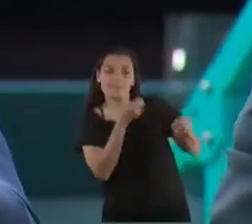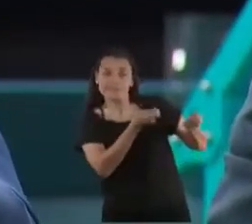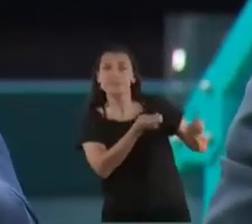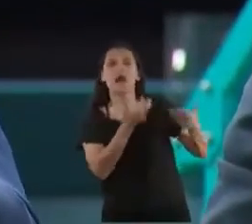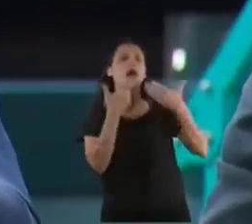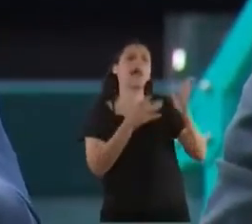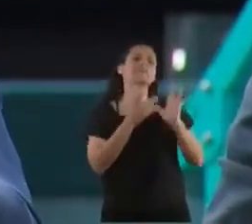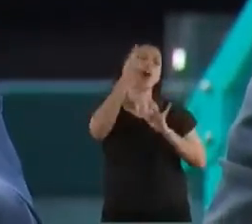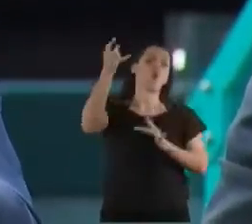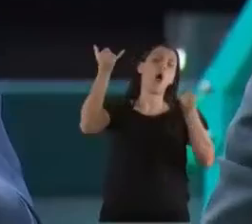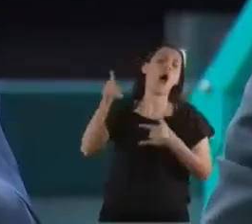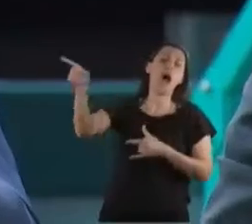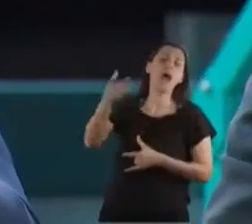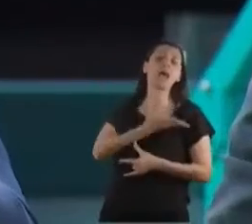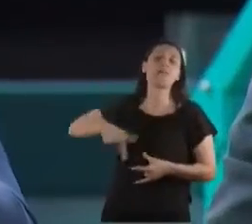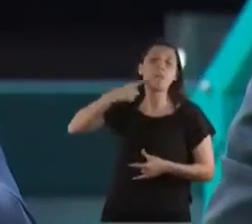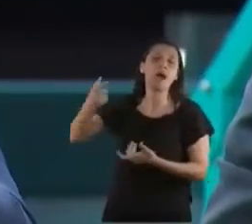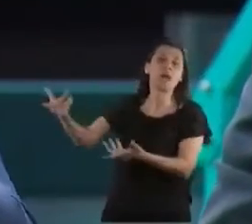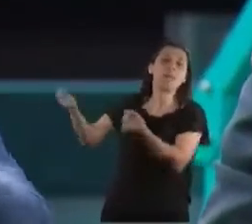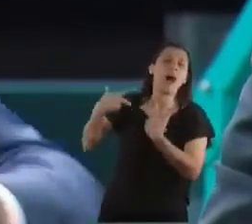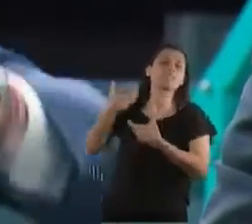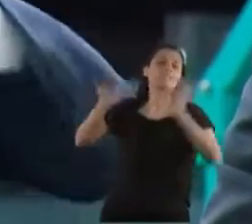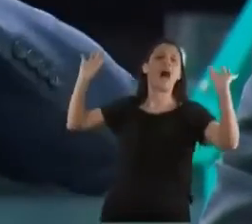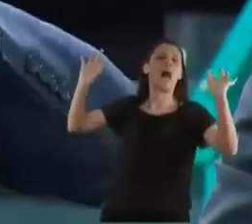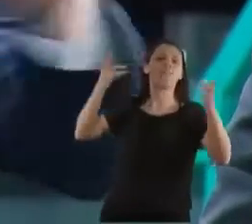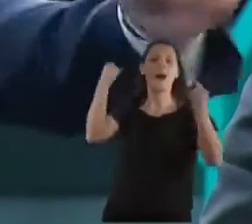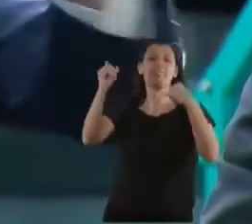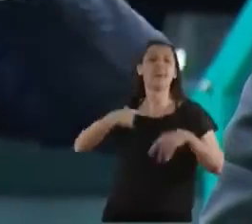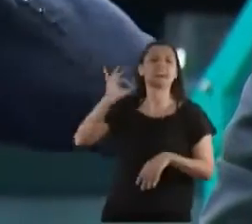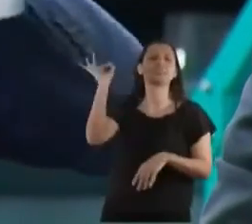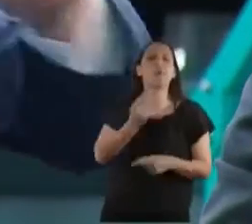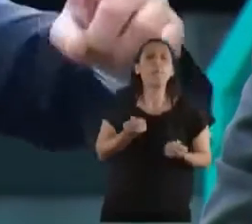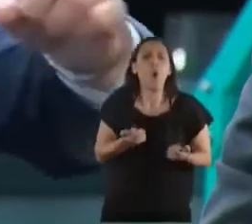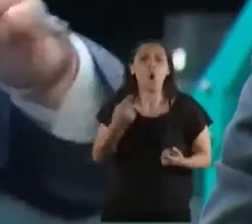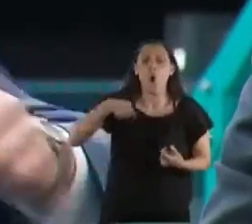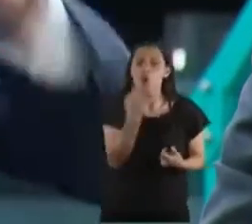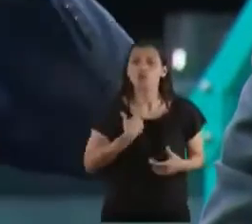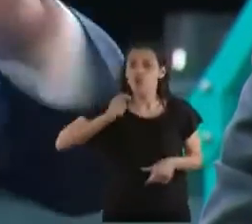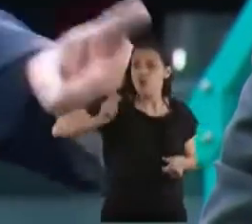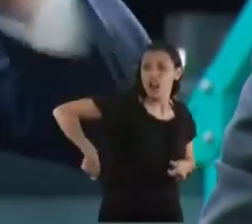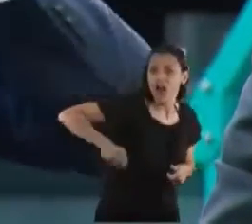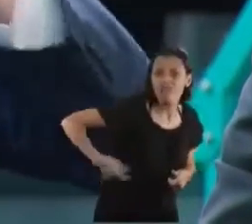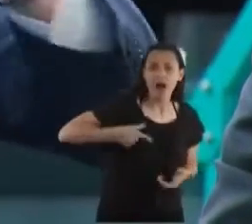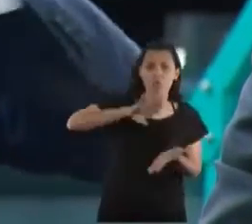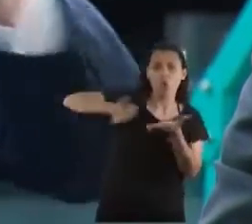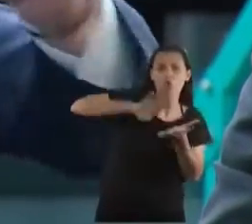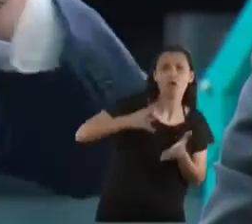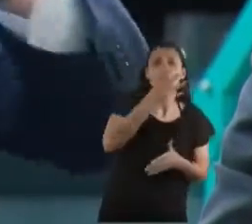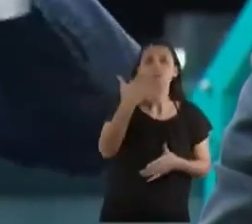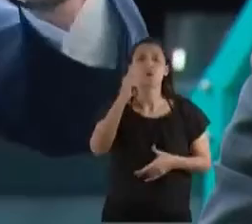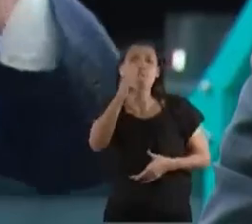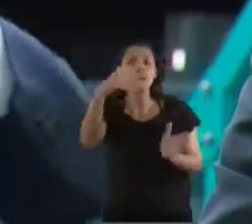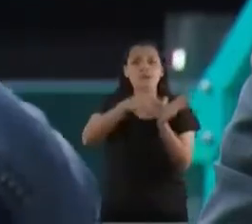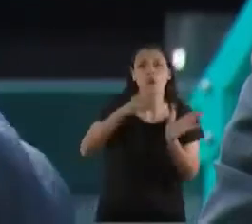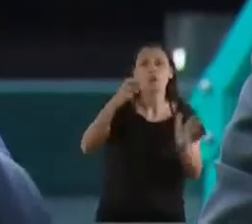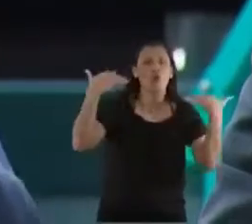fondo, porque el fondo nos va a prestar a menor tasa, y nos entregaron maniatados con una deuda de 45 mil millones